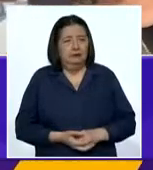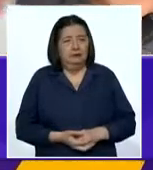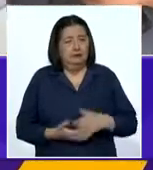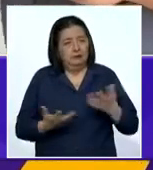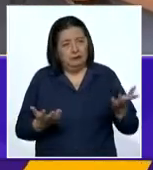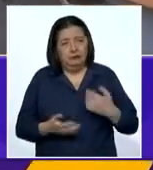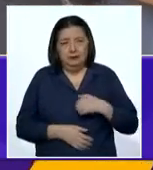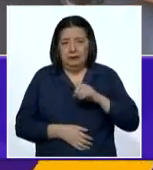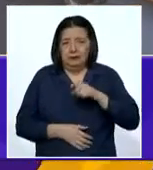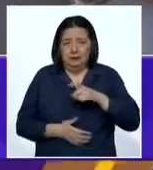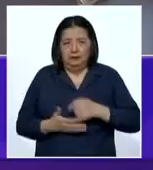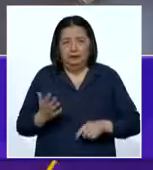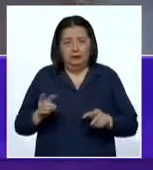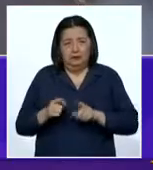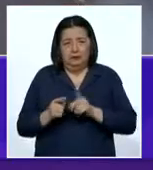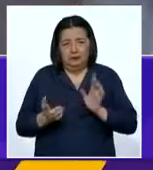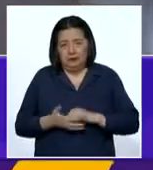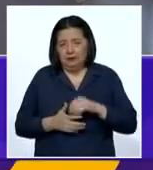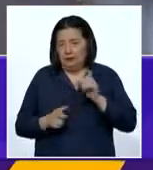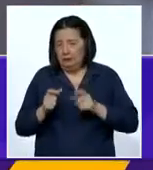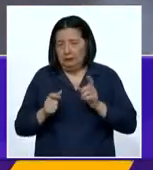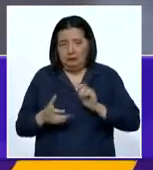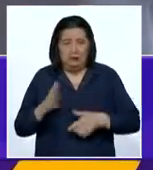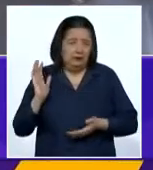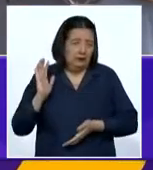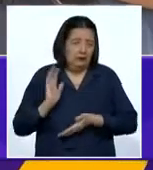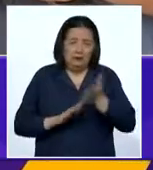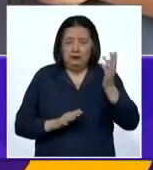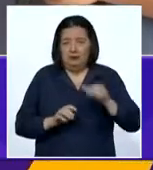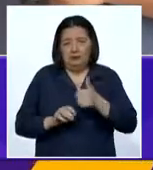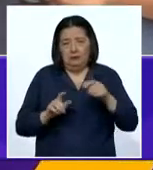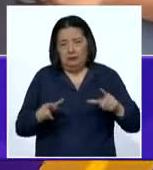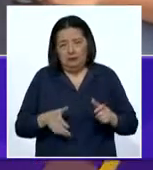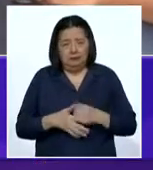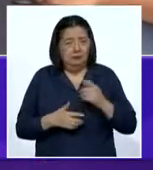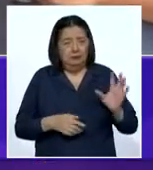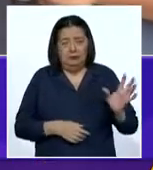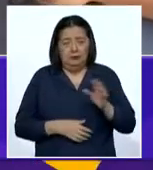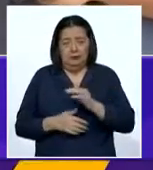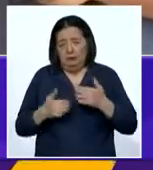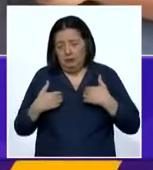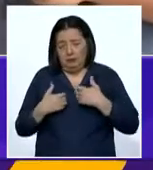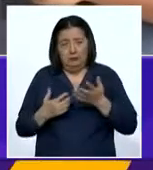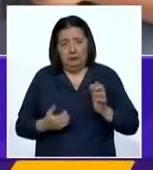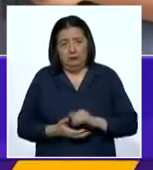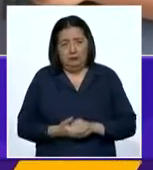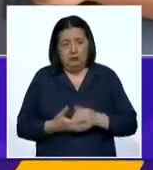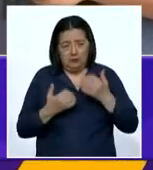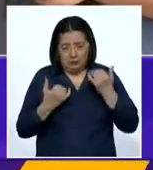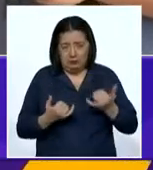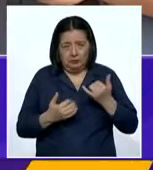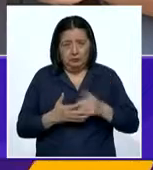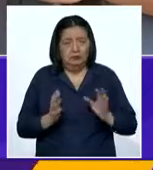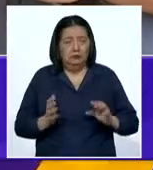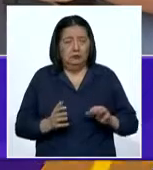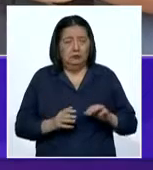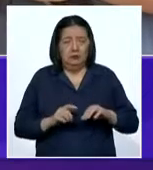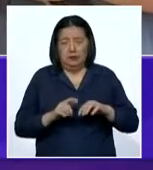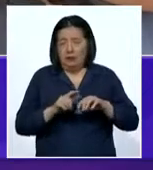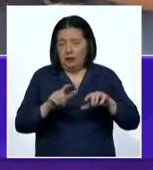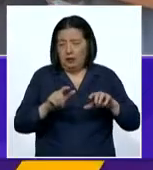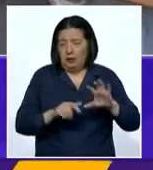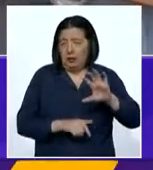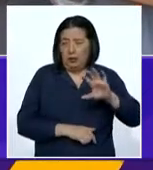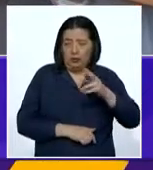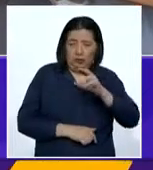Bueno, es la necesidad también de ellos, de las personas que han tenido que mudarse a otros lados, pero todos los animalitos están ahorita en Cocharcas, por ejemplo, hay varios